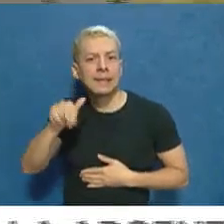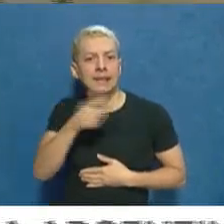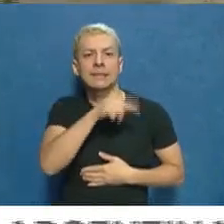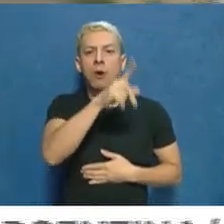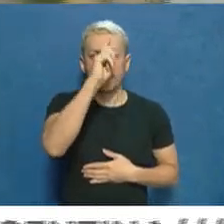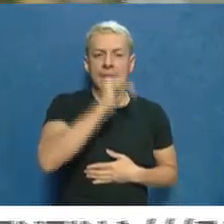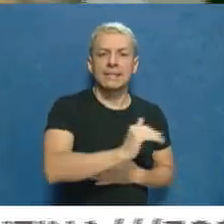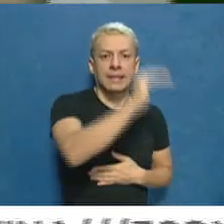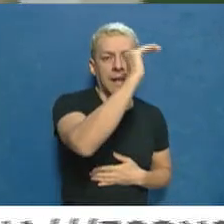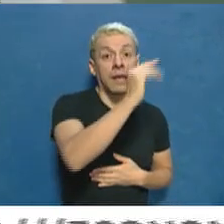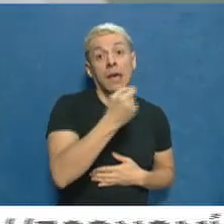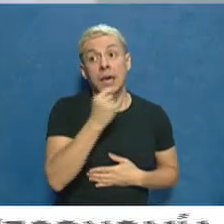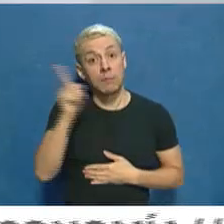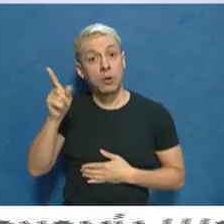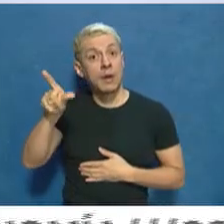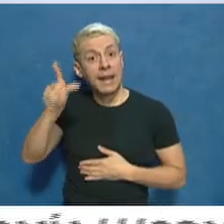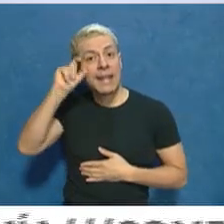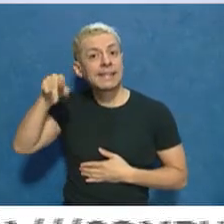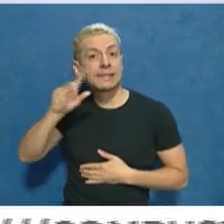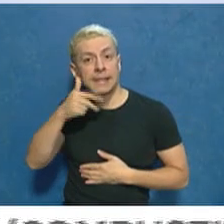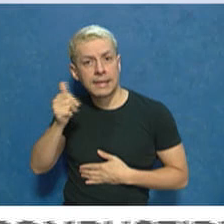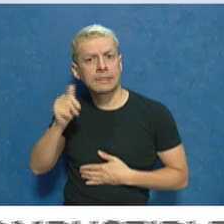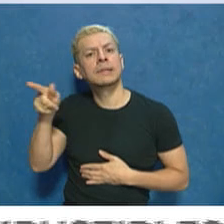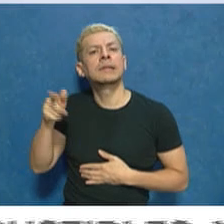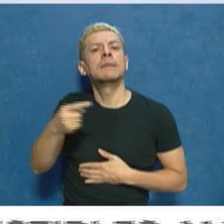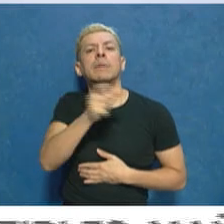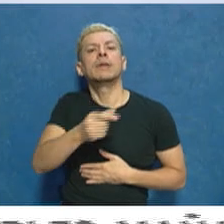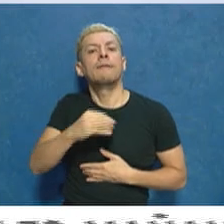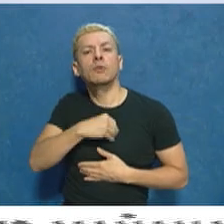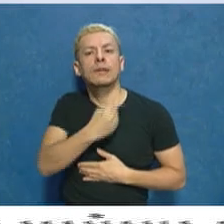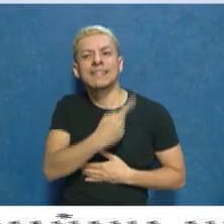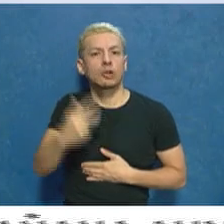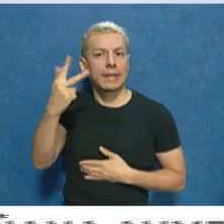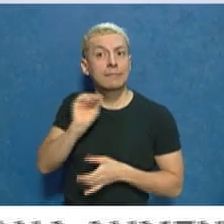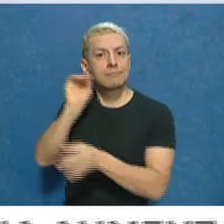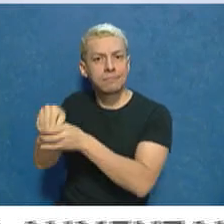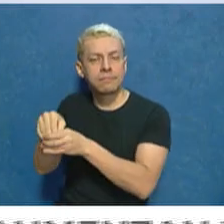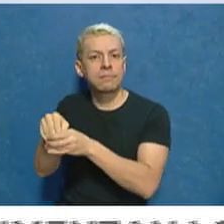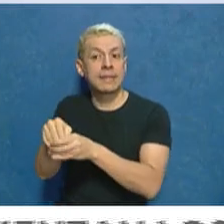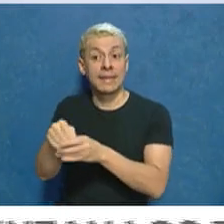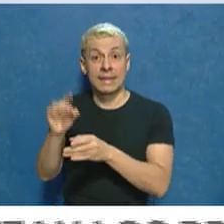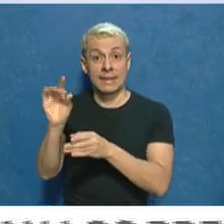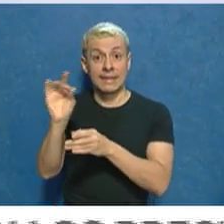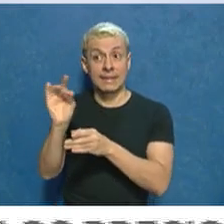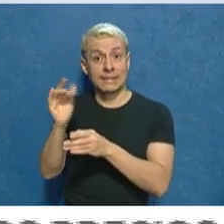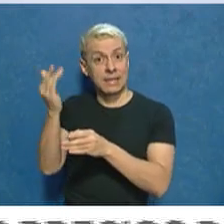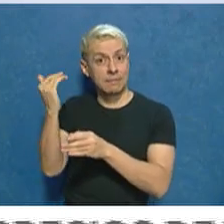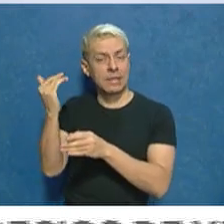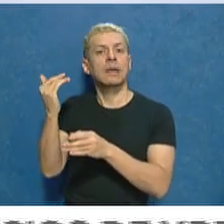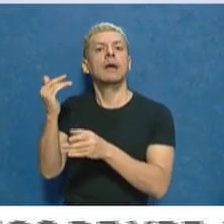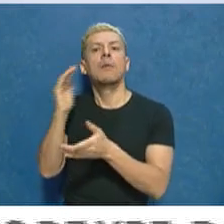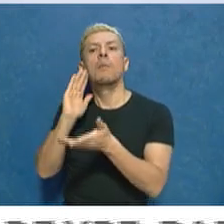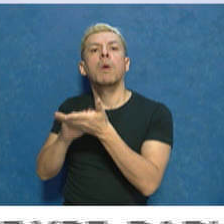Central. En el caso del Hospital de Encinas se han presentado unos 103 voluntarios. En un comienzo, en diciembre, el ensayo se hizo